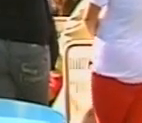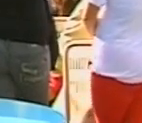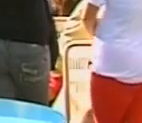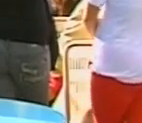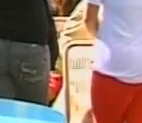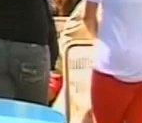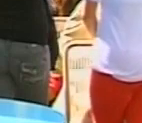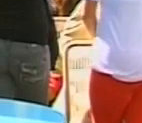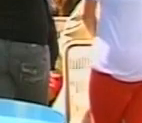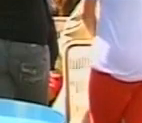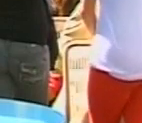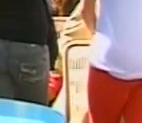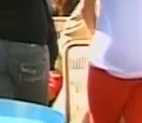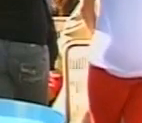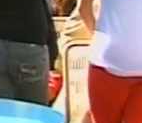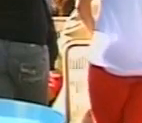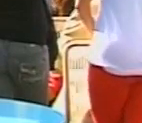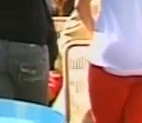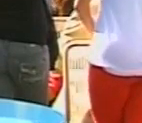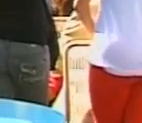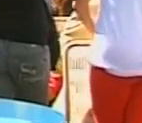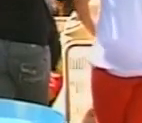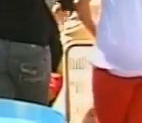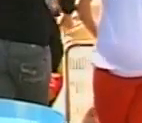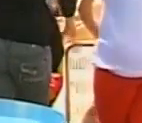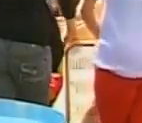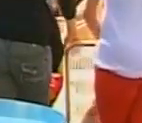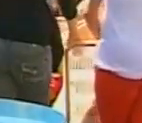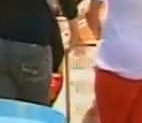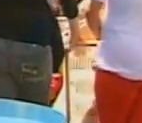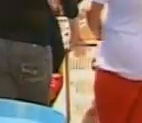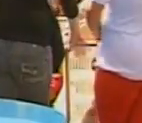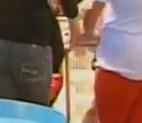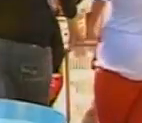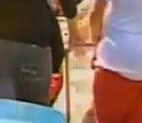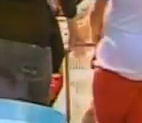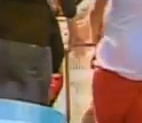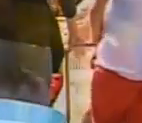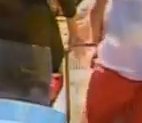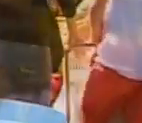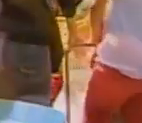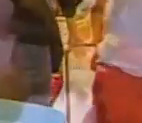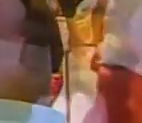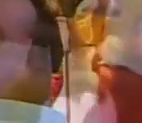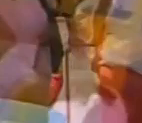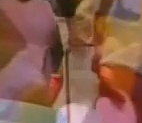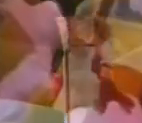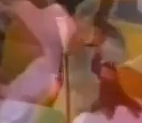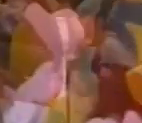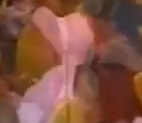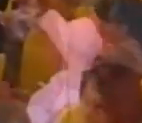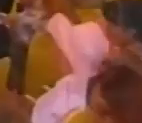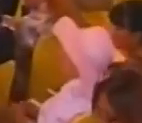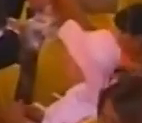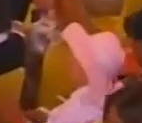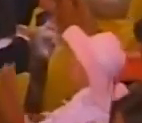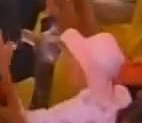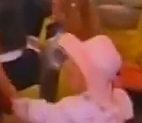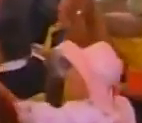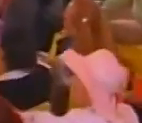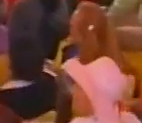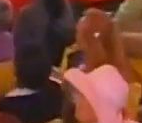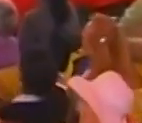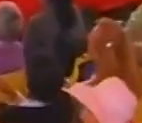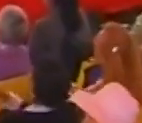cómo inicia de manera oficial esta Asamblea número 23, esta sesión ordinaria por parte de la Asamblea Nacional Constituyente. Hasta ahora le damos la